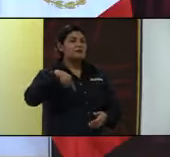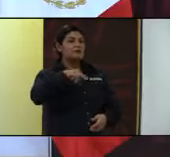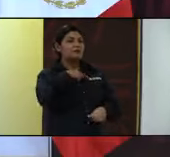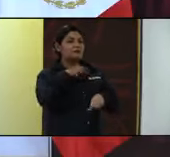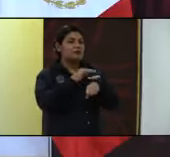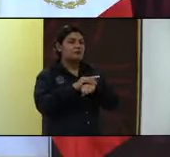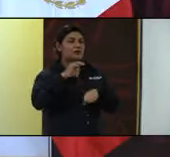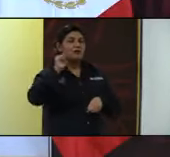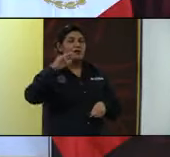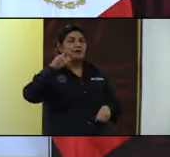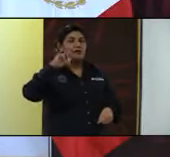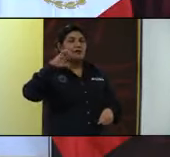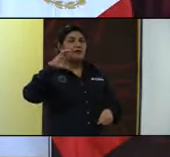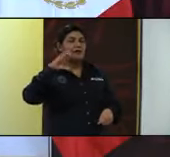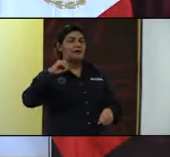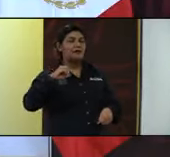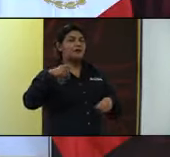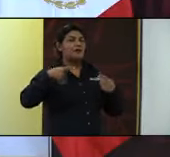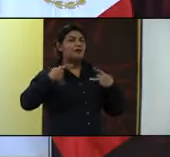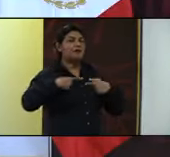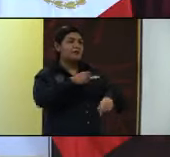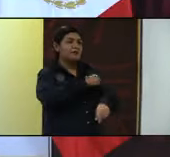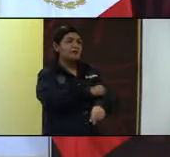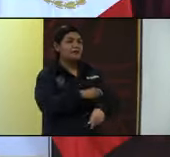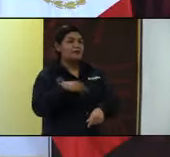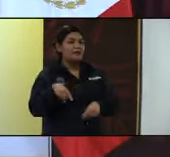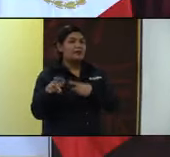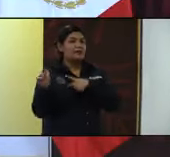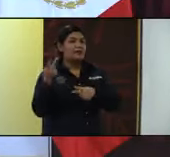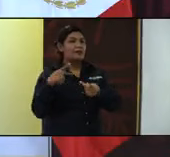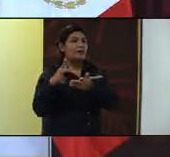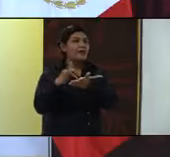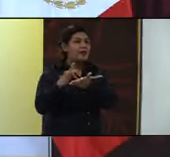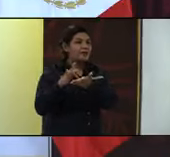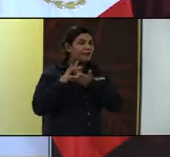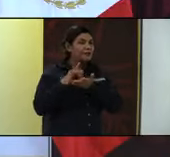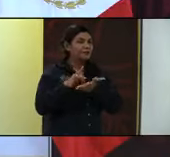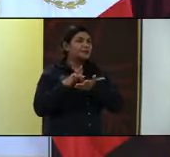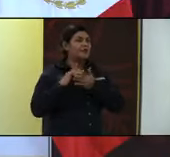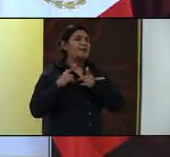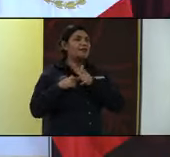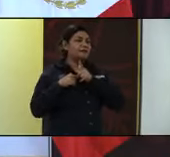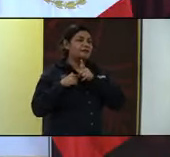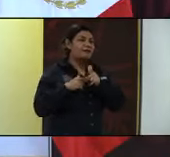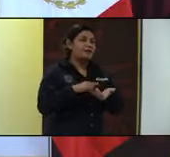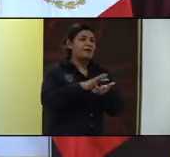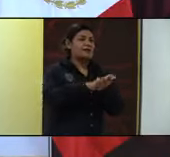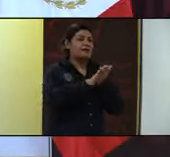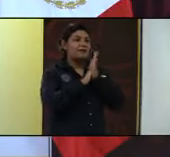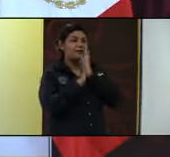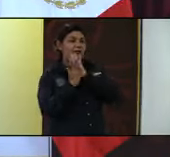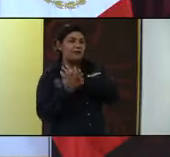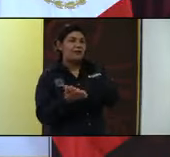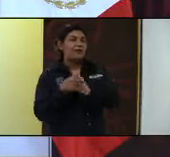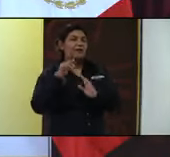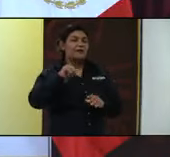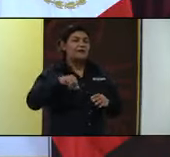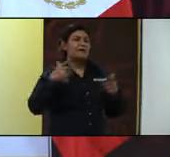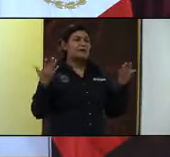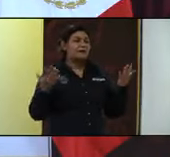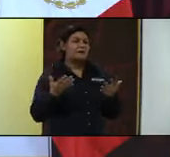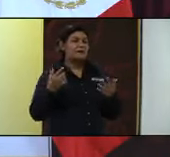Américo Villarreal a los altamirenses, de venir a apoyar e impulsar la transformación que se está